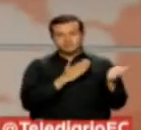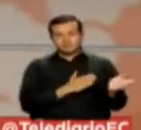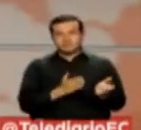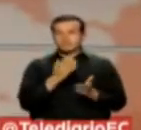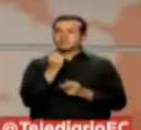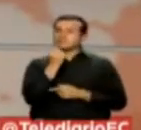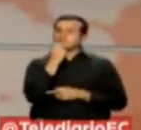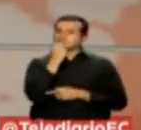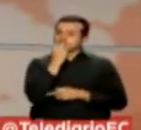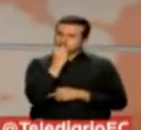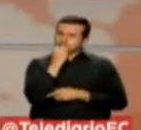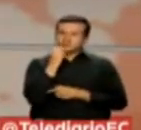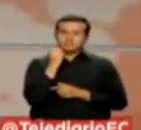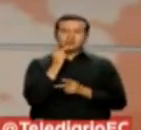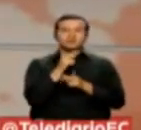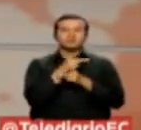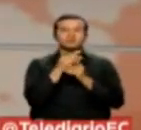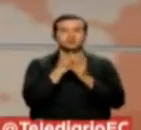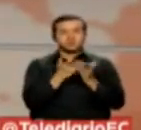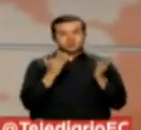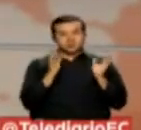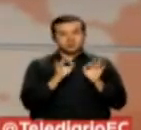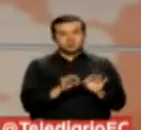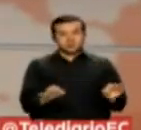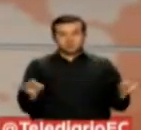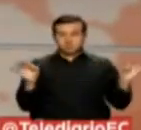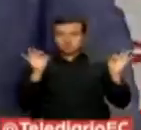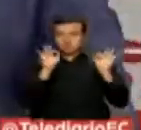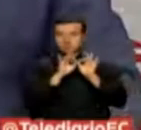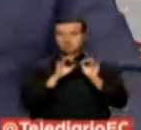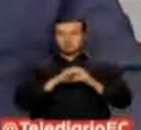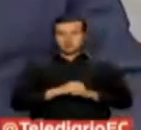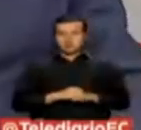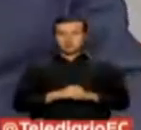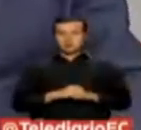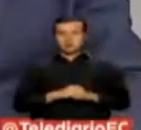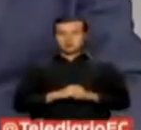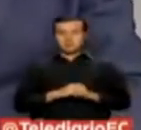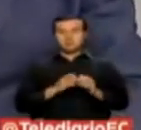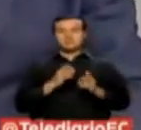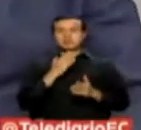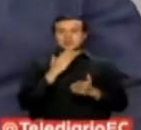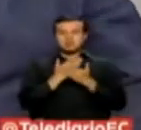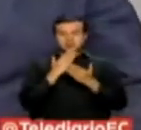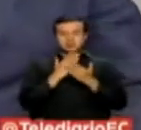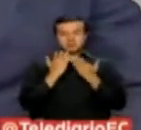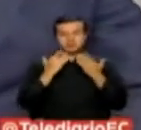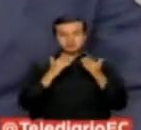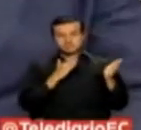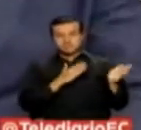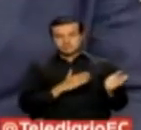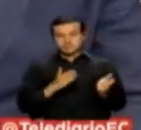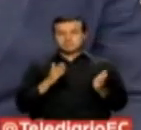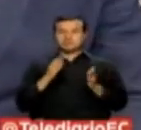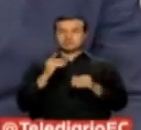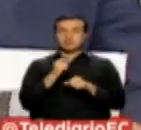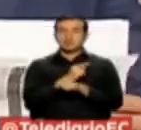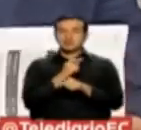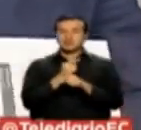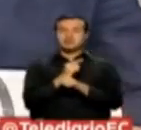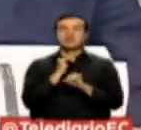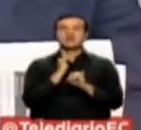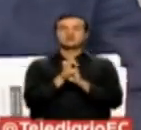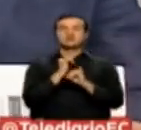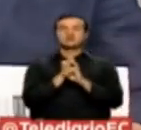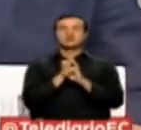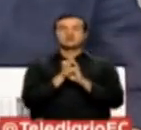ahorro hacia la inversión productiva. Y eso es importante. Muy amable por estar aquí esta mañana, Eva García, gerenta general del Banco del